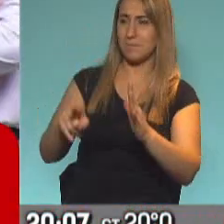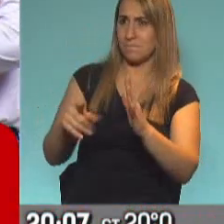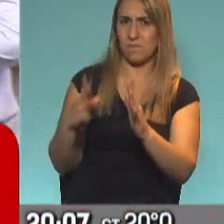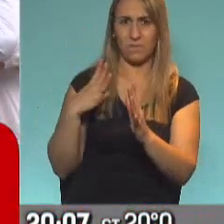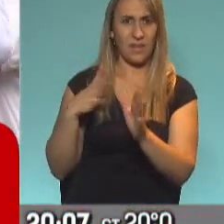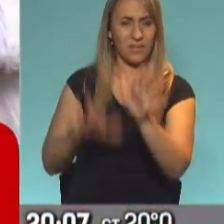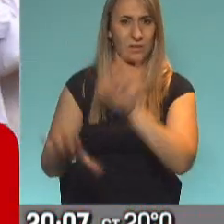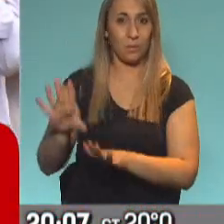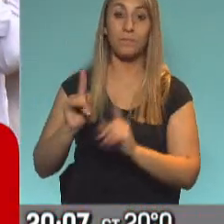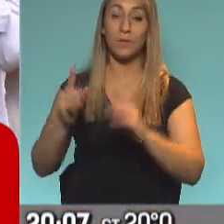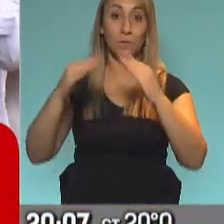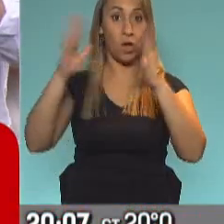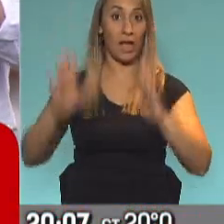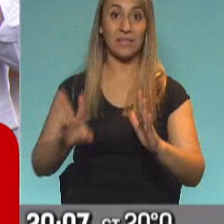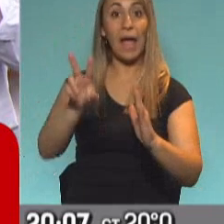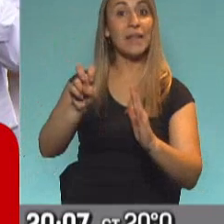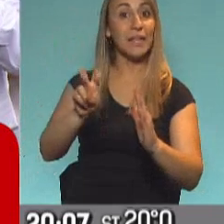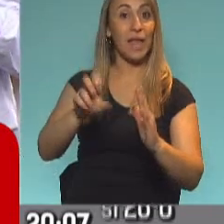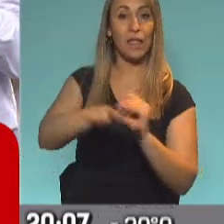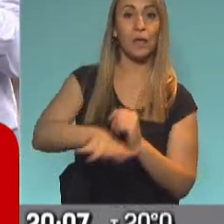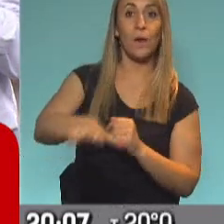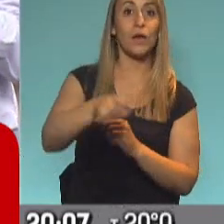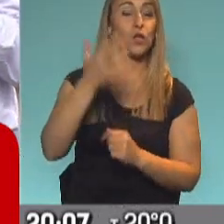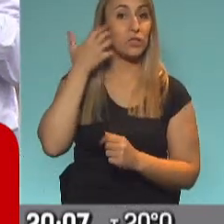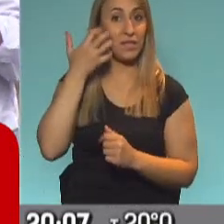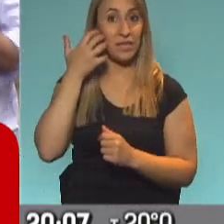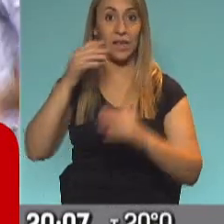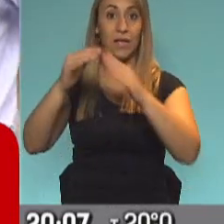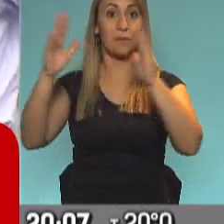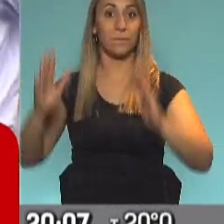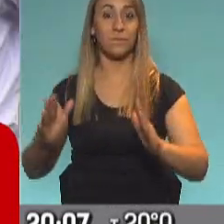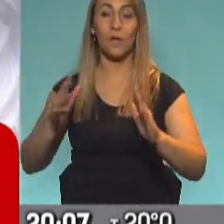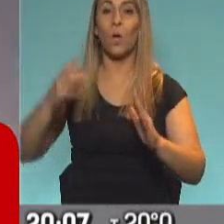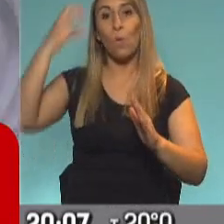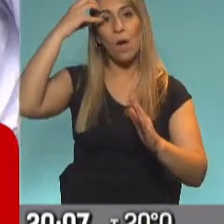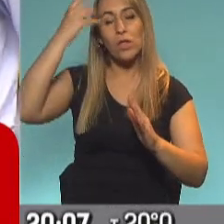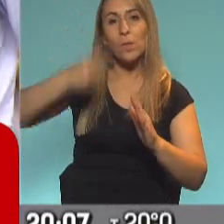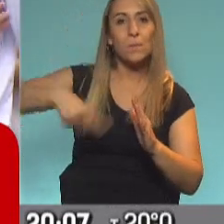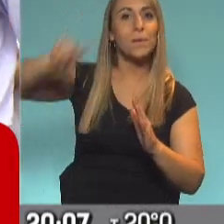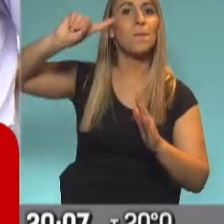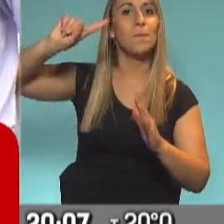que alquilaron en el Tigre tenía los baños en el primer piso